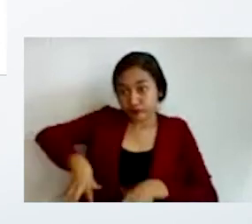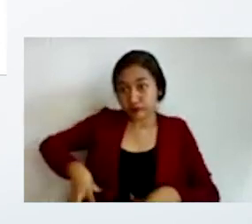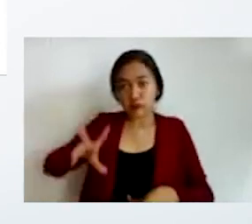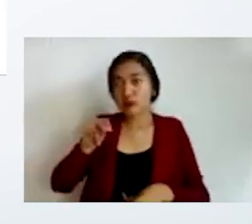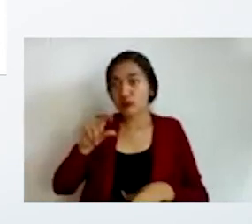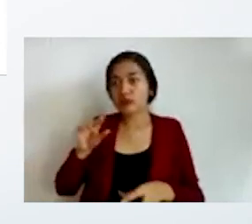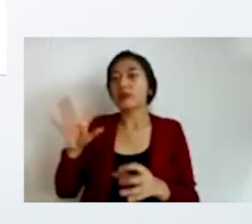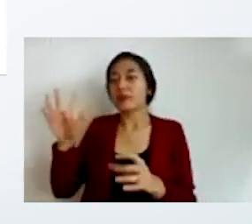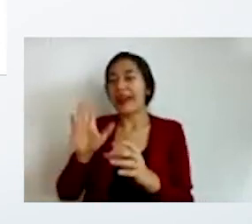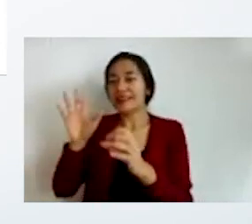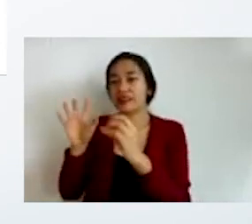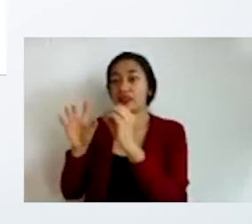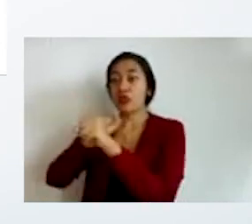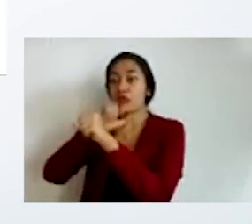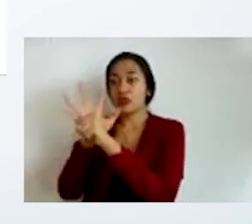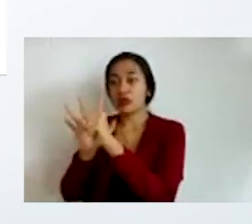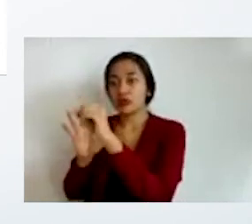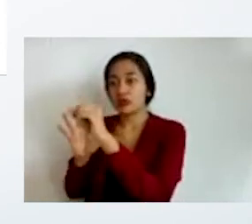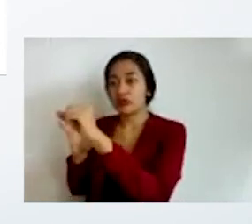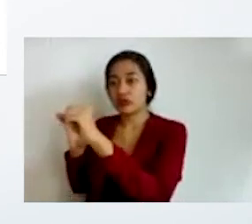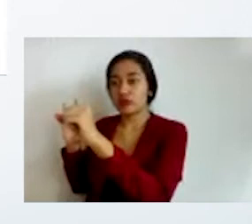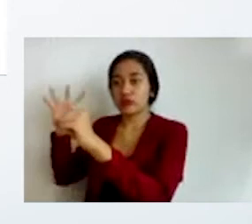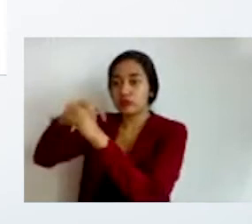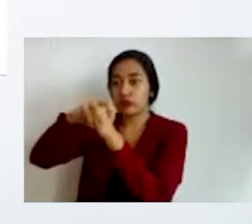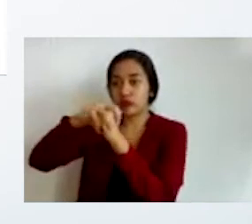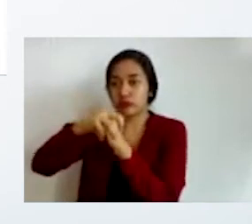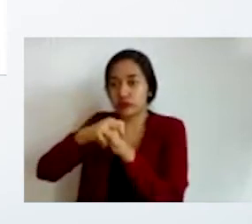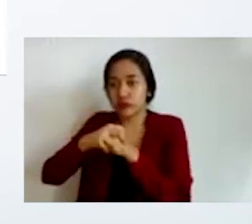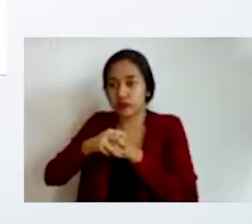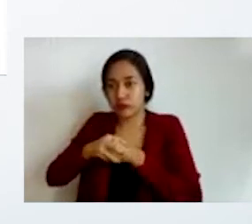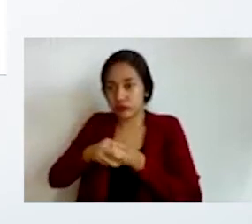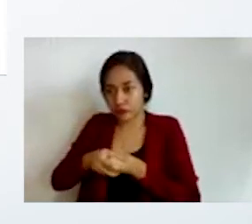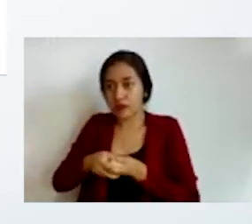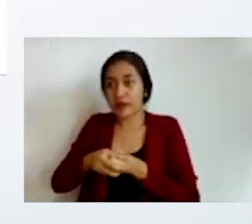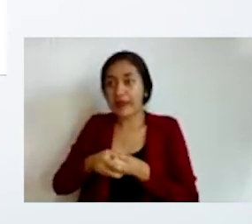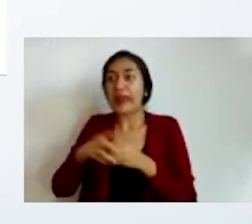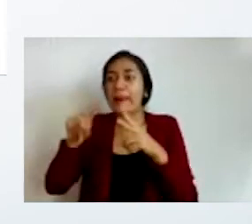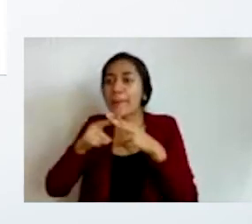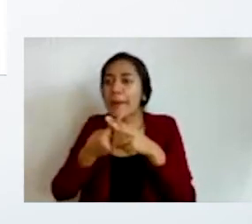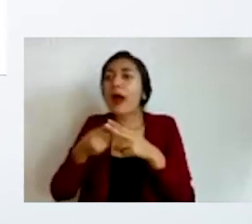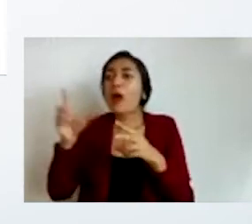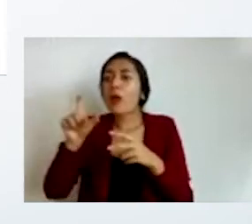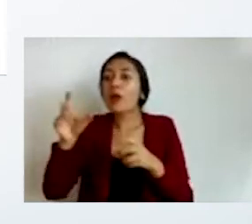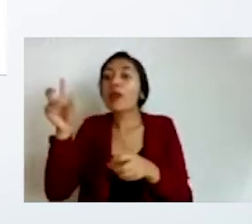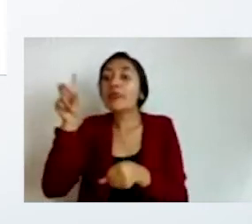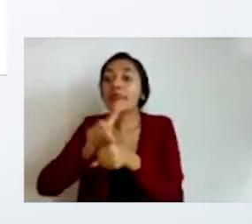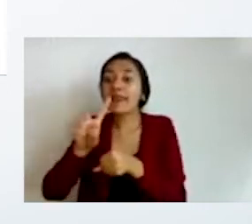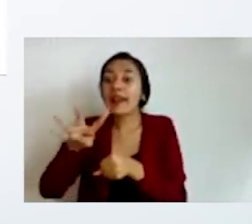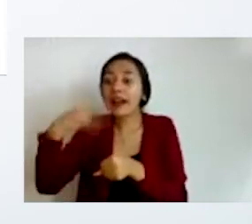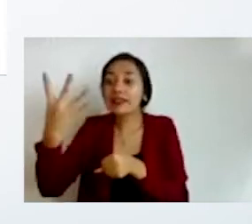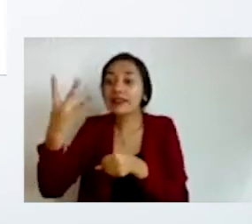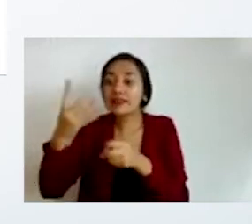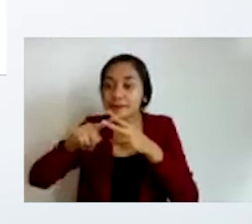Y estos IgG empiezan a producirse alrededor de los 14 días después de la infección y